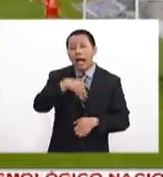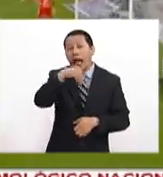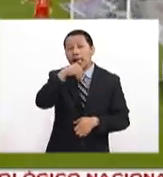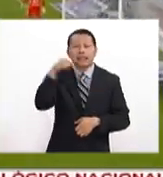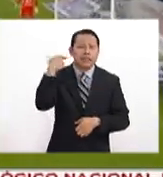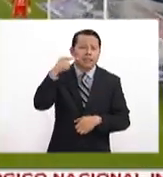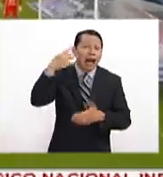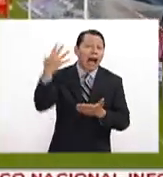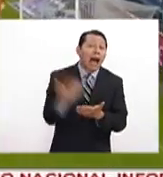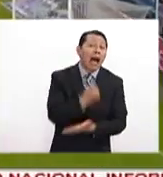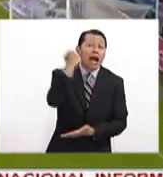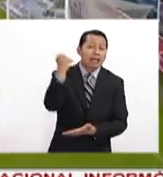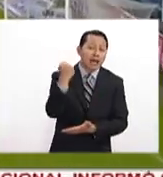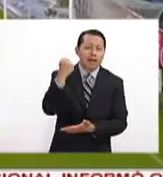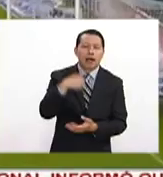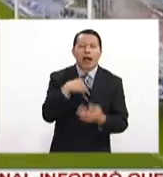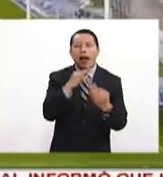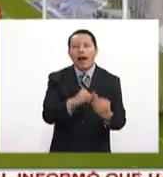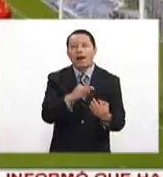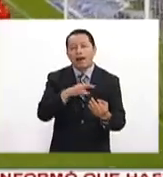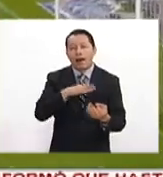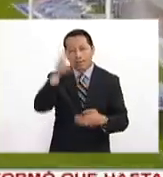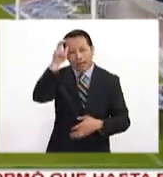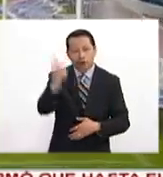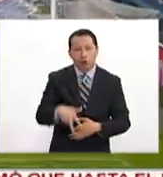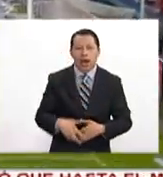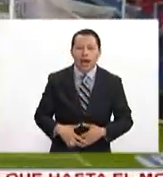su primera victoria ante el Pachuca.